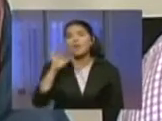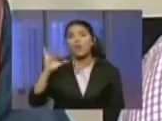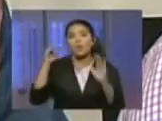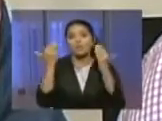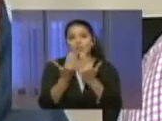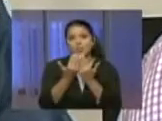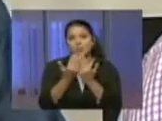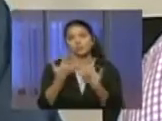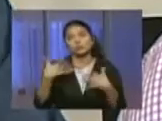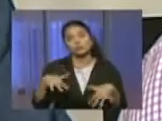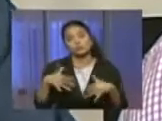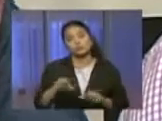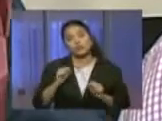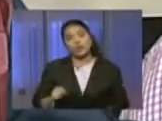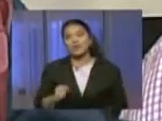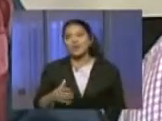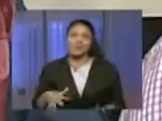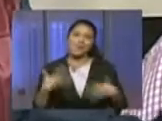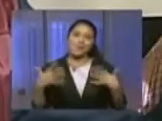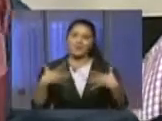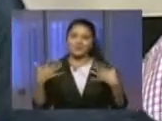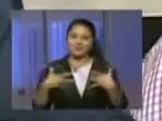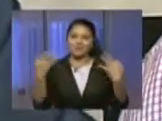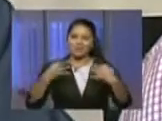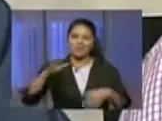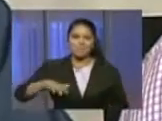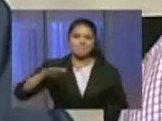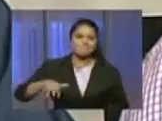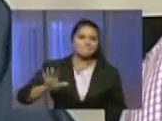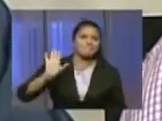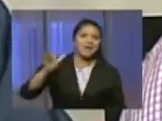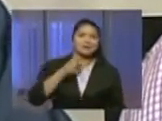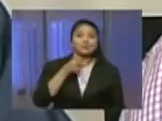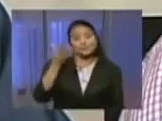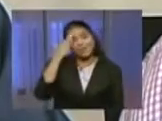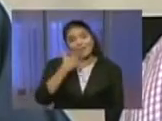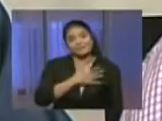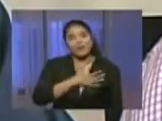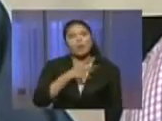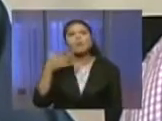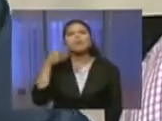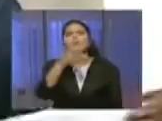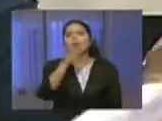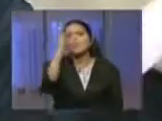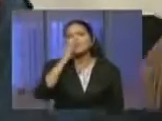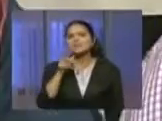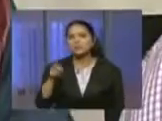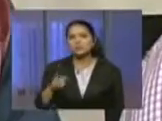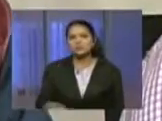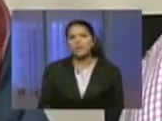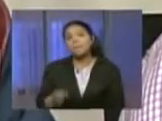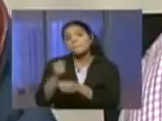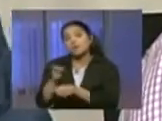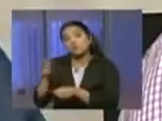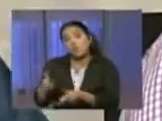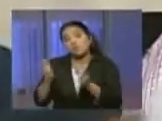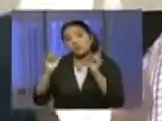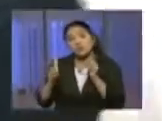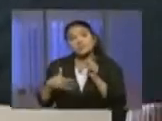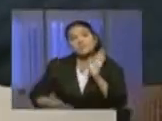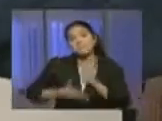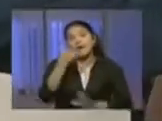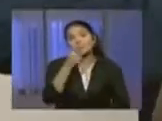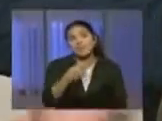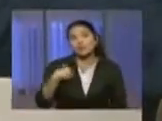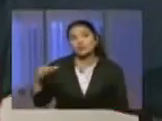eso era presidente y bueno y contento por el desempeño bon Sabes que nosotros namos el baleto Cuándo te vas tú para Brasil estoy esperando que usted me autorice presidente Ya